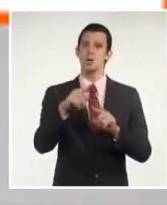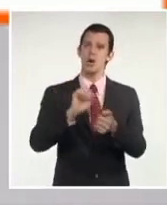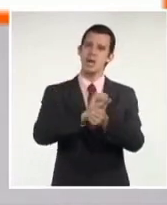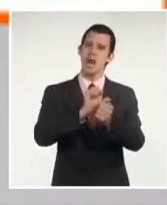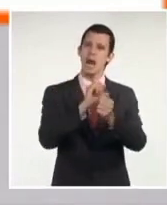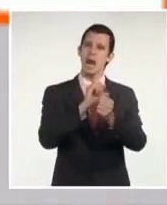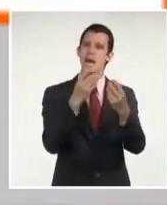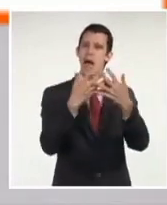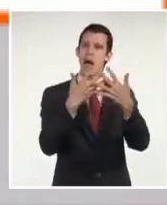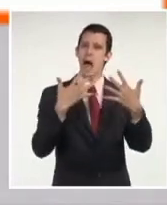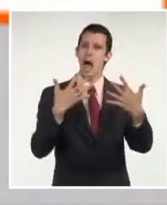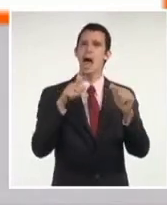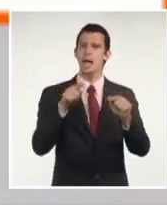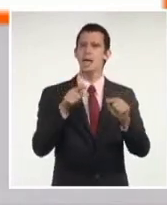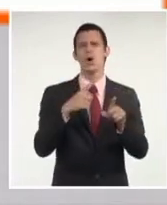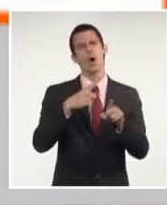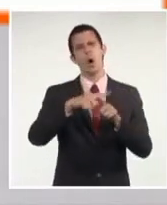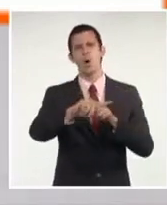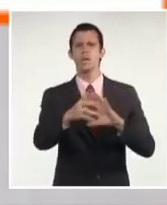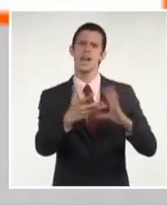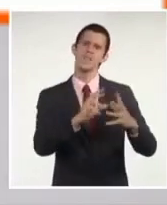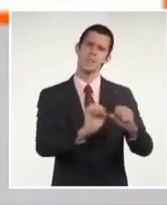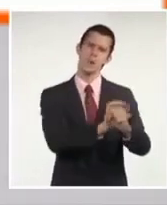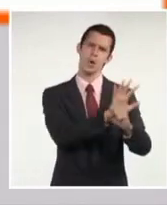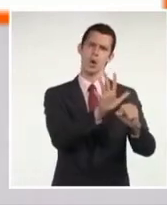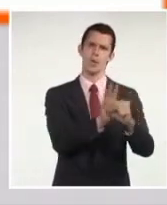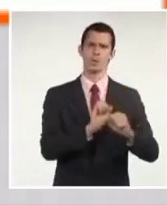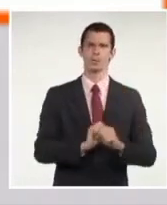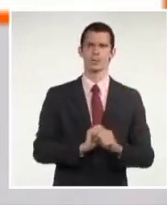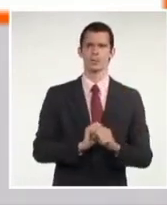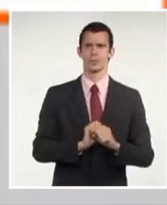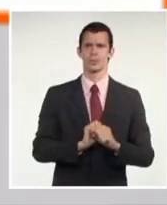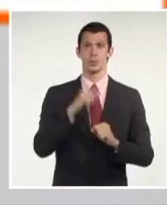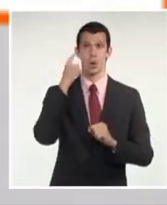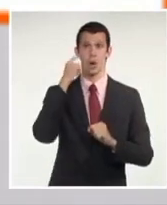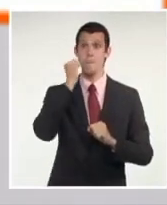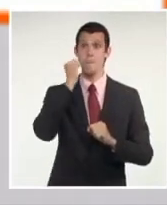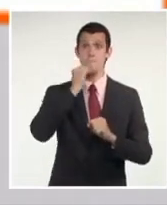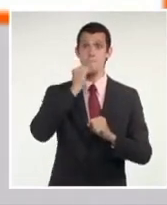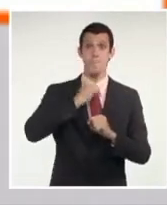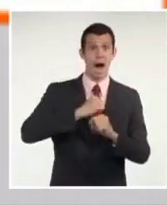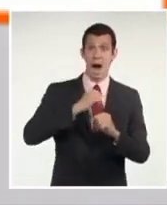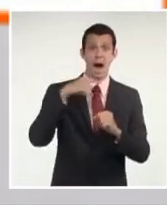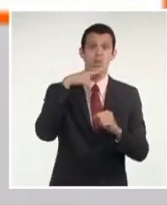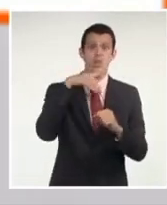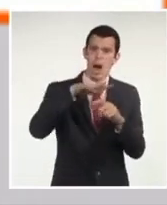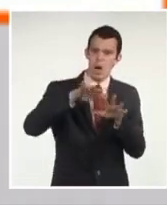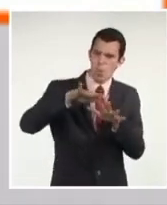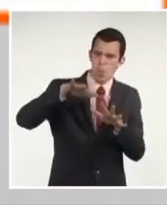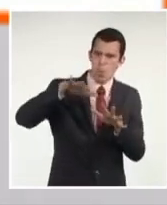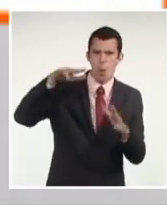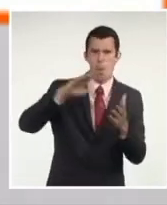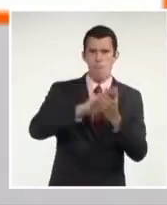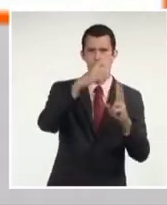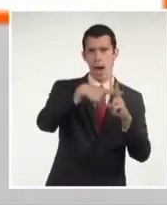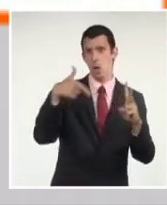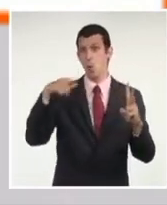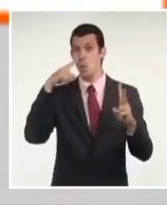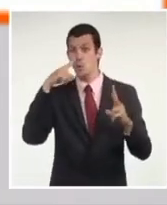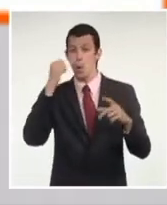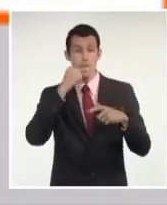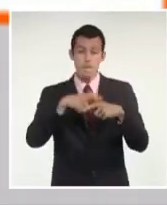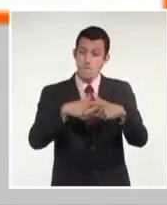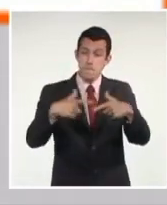de las variantes se van quedando atrás y la que se está imponiendo en mayo y junio, y si pusiéramos julio ya está impuesta, es